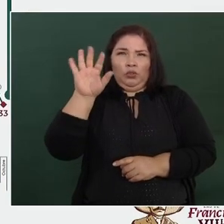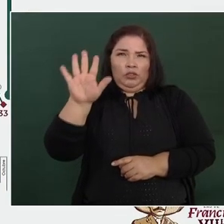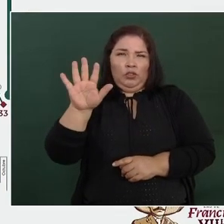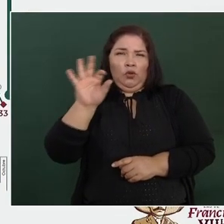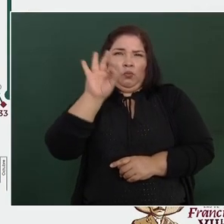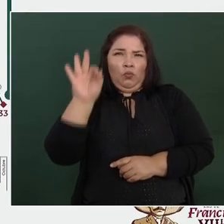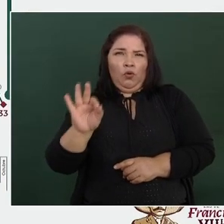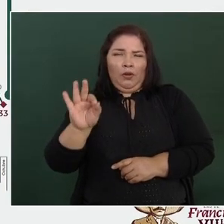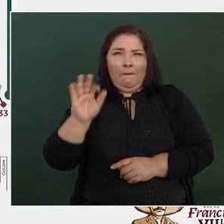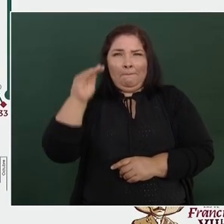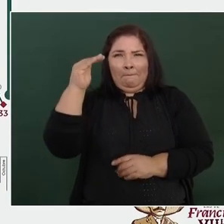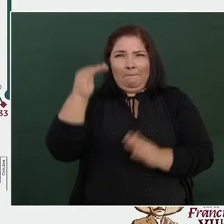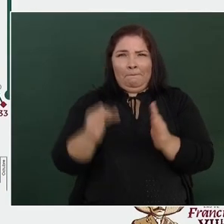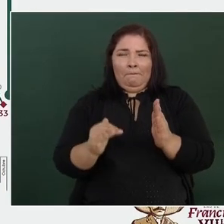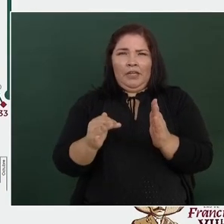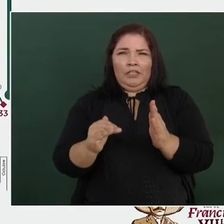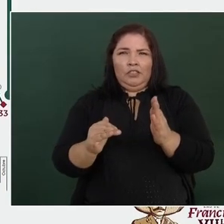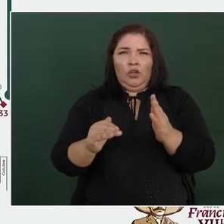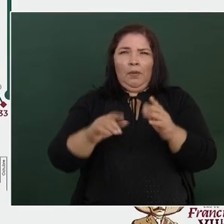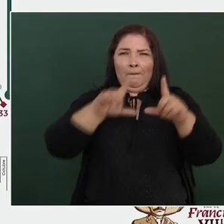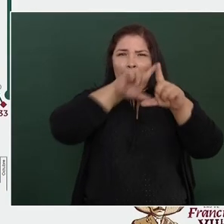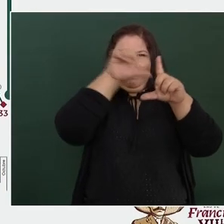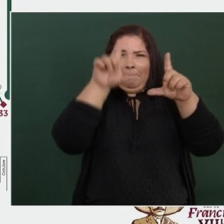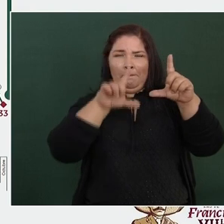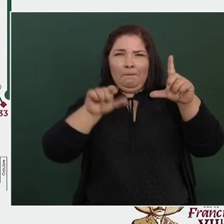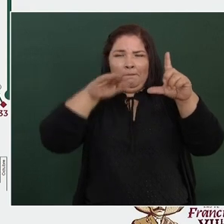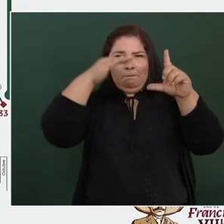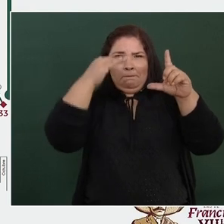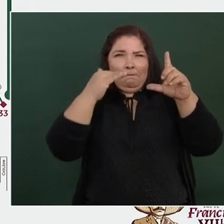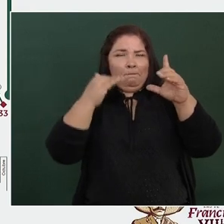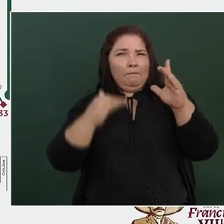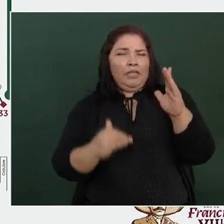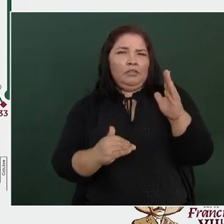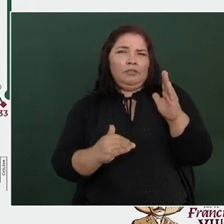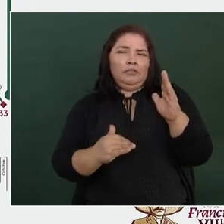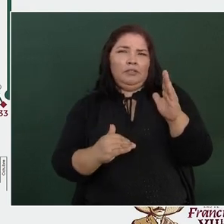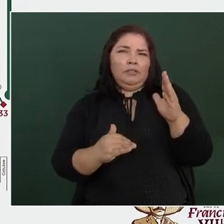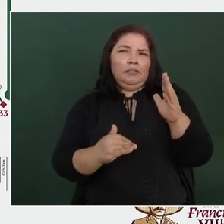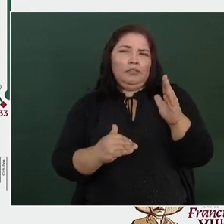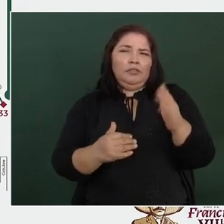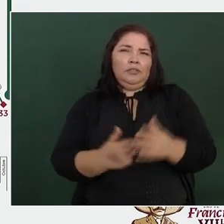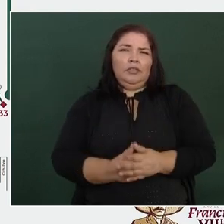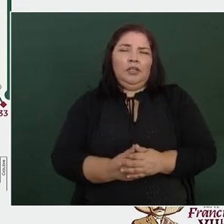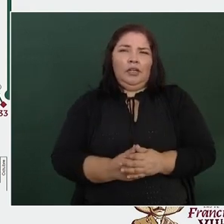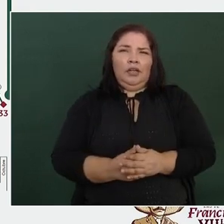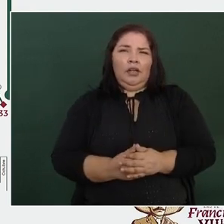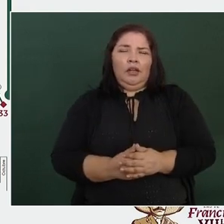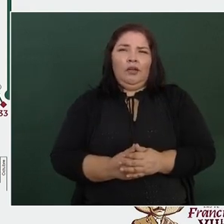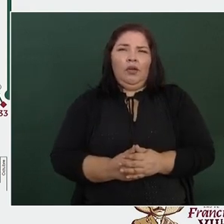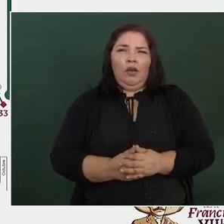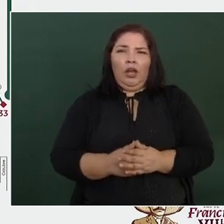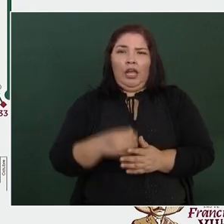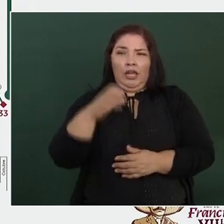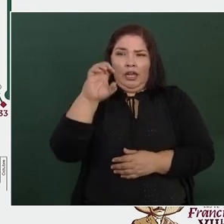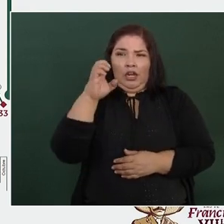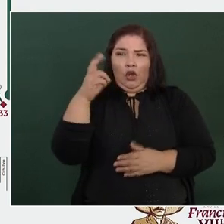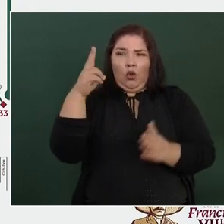79.5%, la disminución en todo el país de este delito, así se recibió en enero